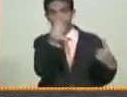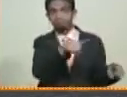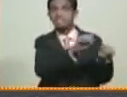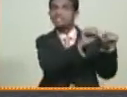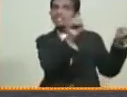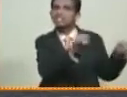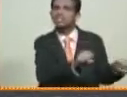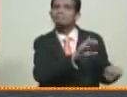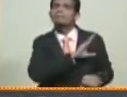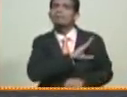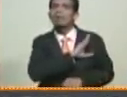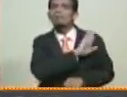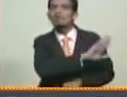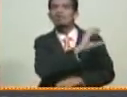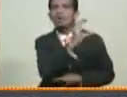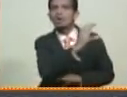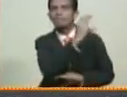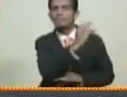va a